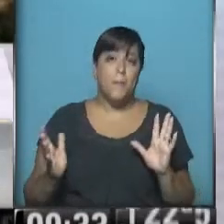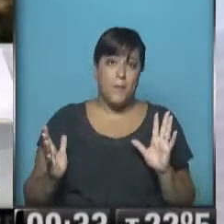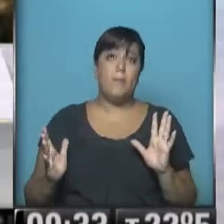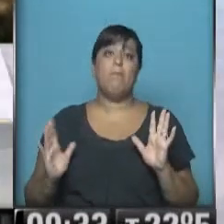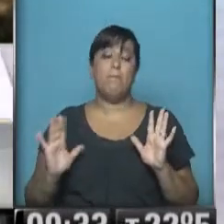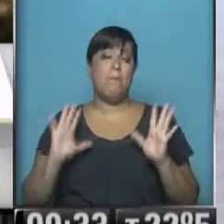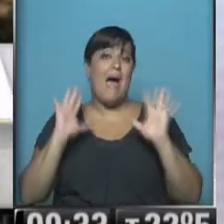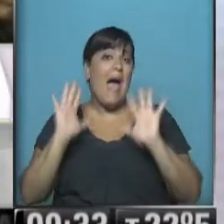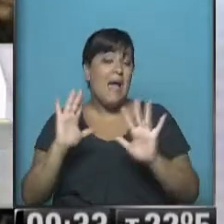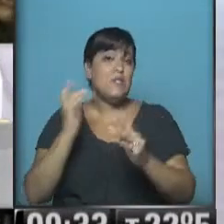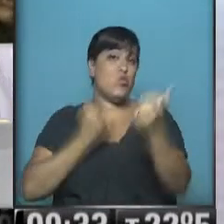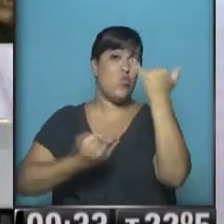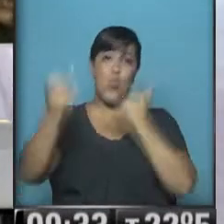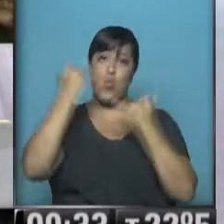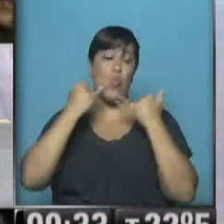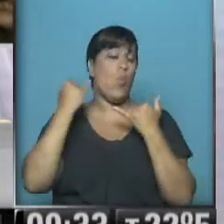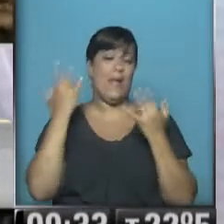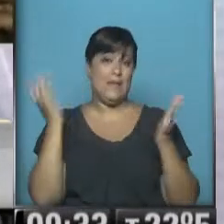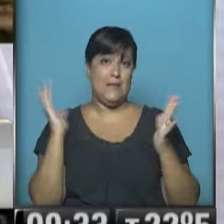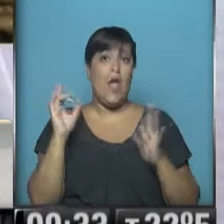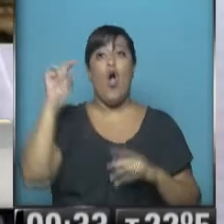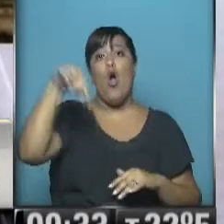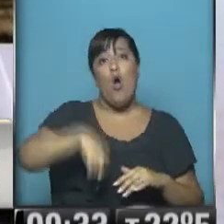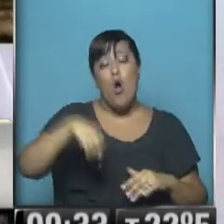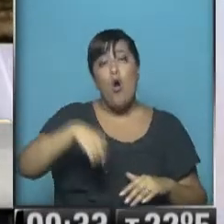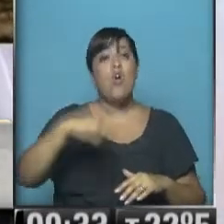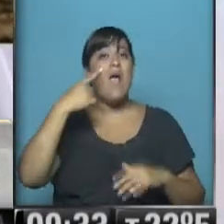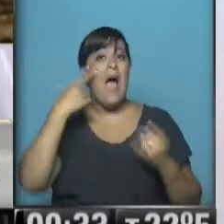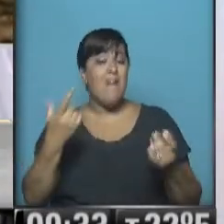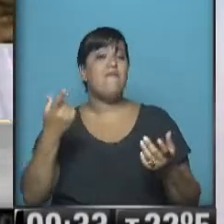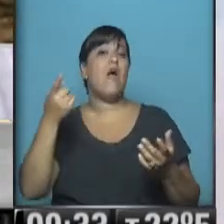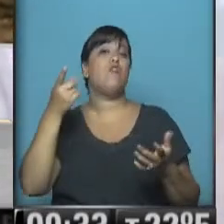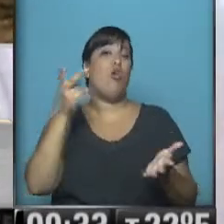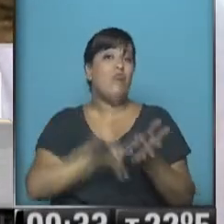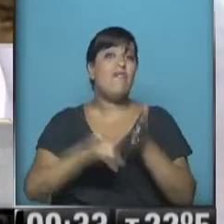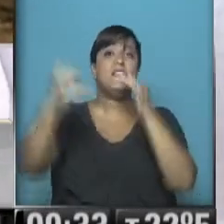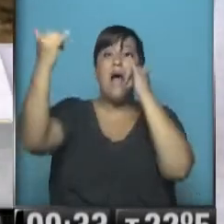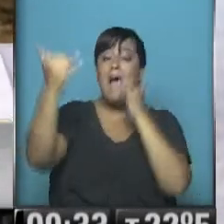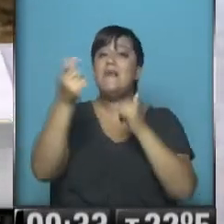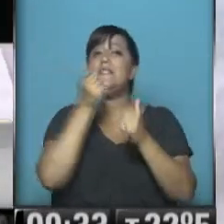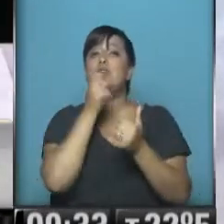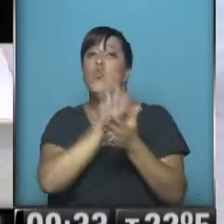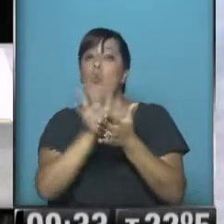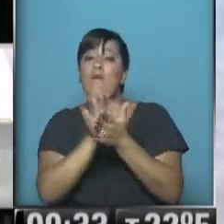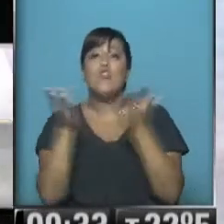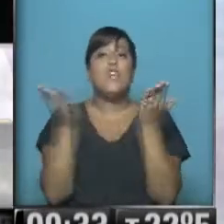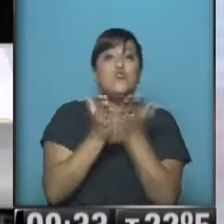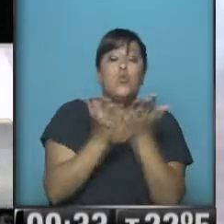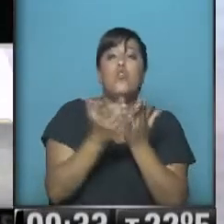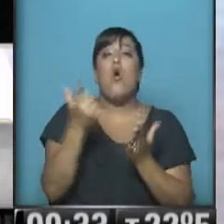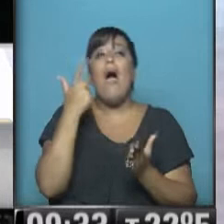lo único hasta ahora lo que sabemos, así que hoy vamos a hablar de nuevo con ellos y si le hacen nuevos estudios vamos a saber